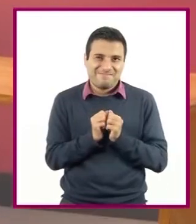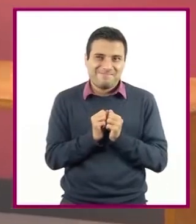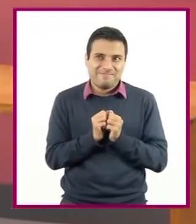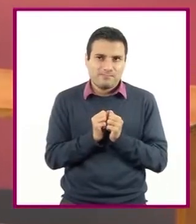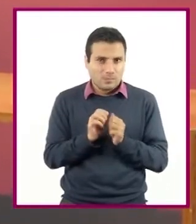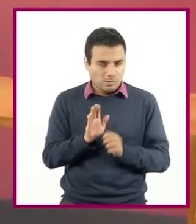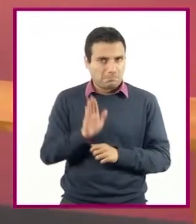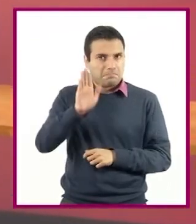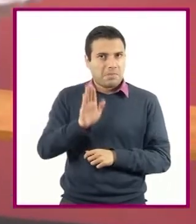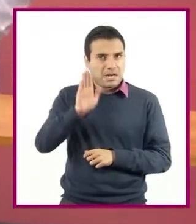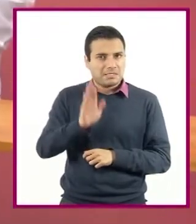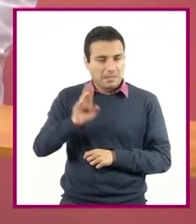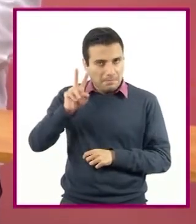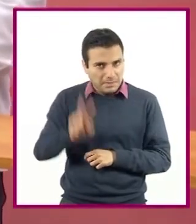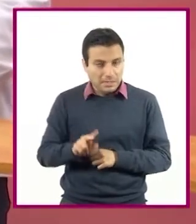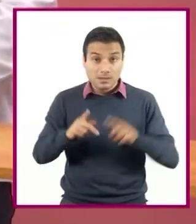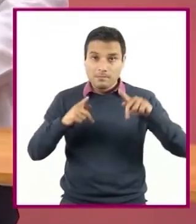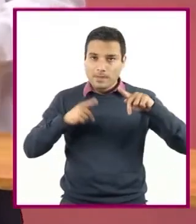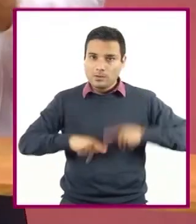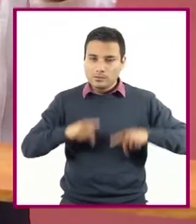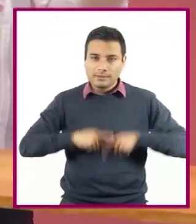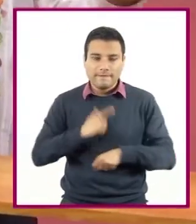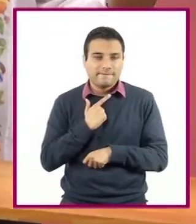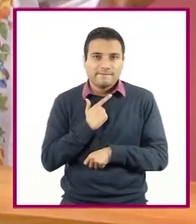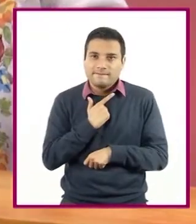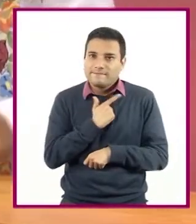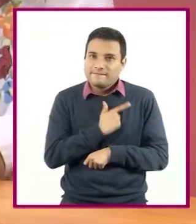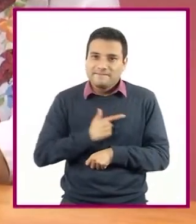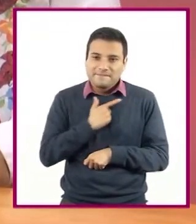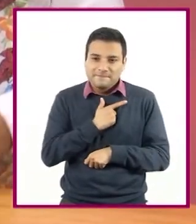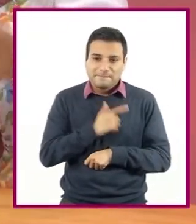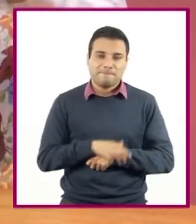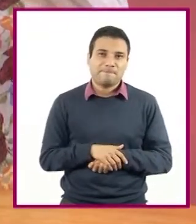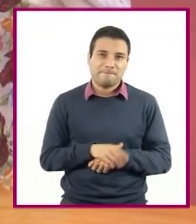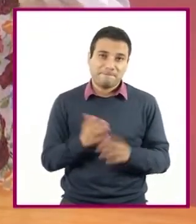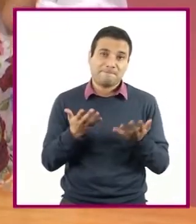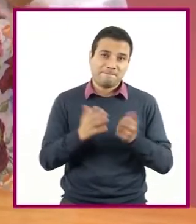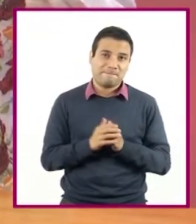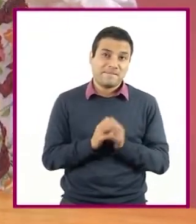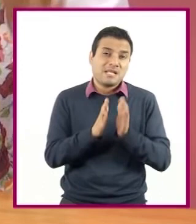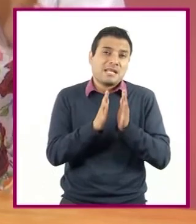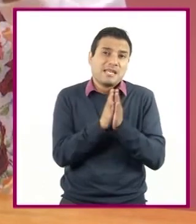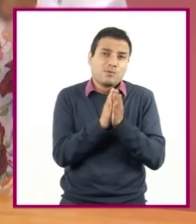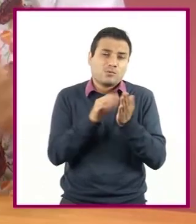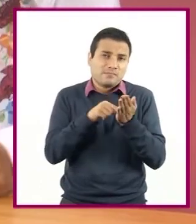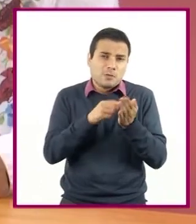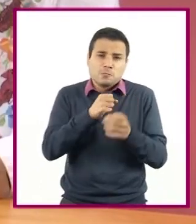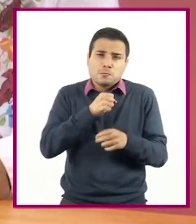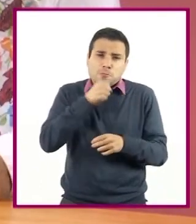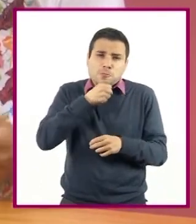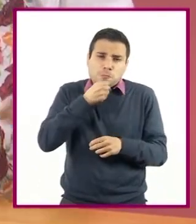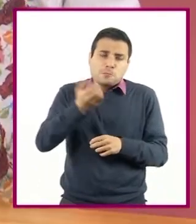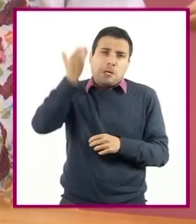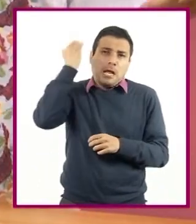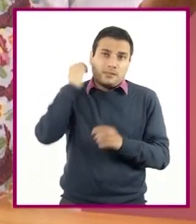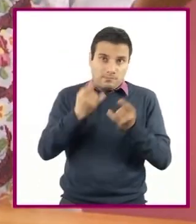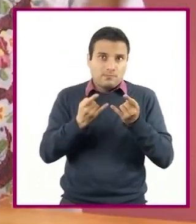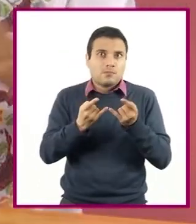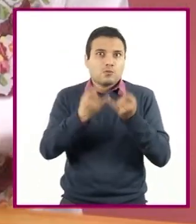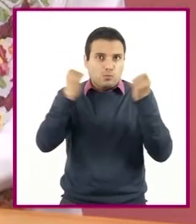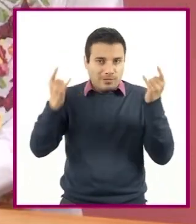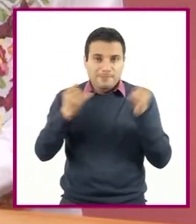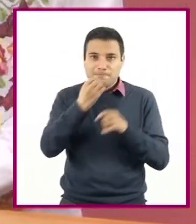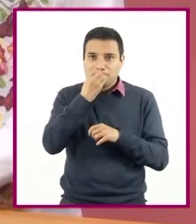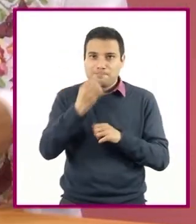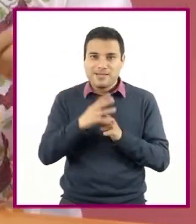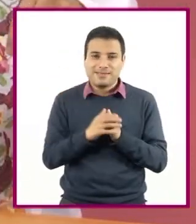las barreras del tiempo y del espacio. Anteriores a nosotros, pero tan vigentes en sus historias que